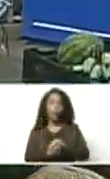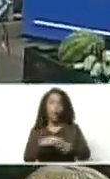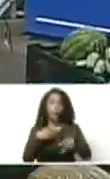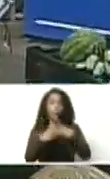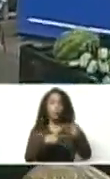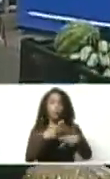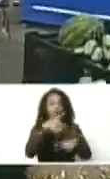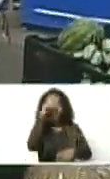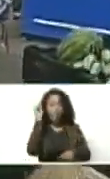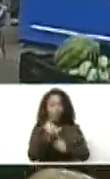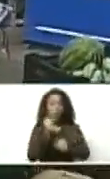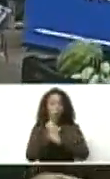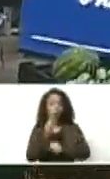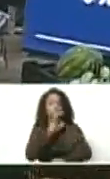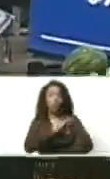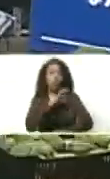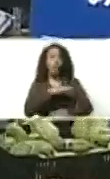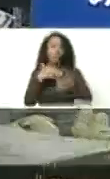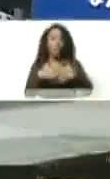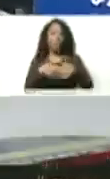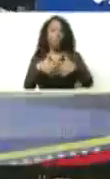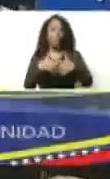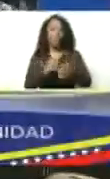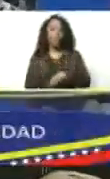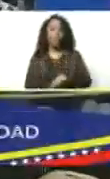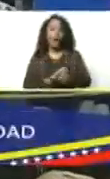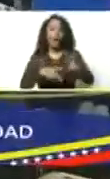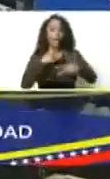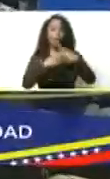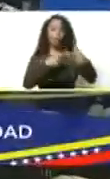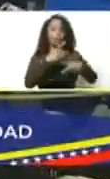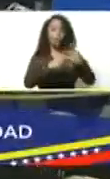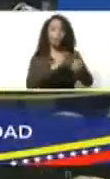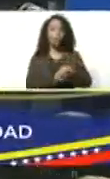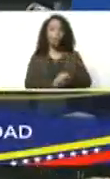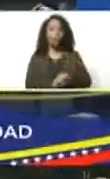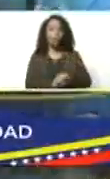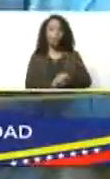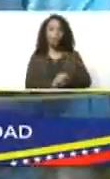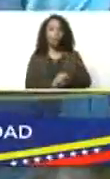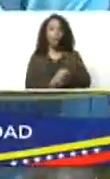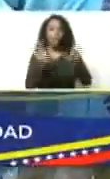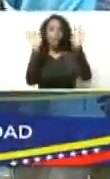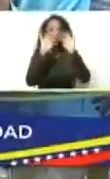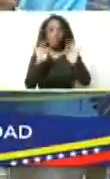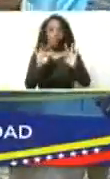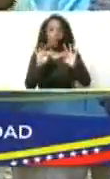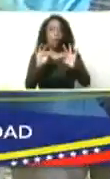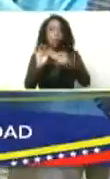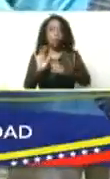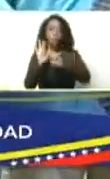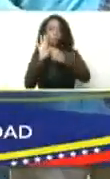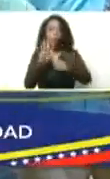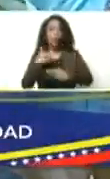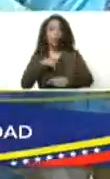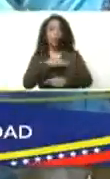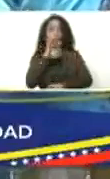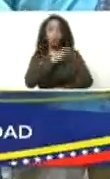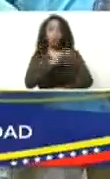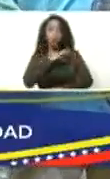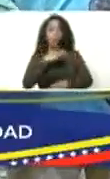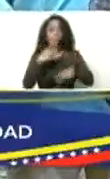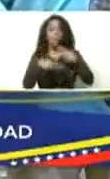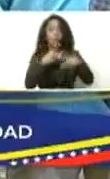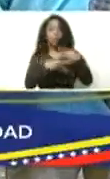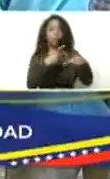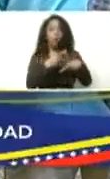producción obrera, socialista, industrial, la producción del modelo emergente de nuestro socialismo